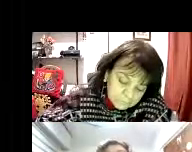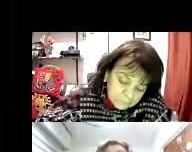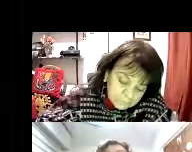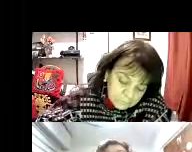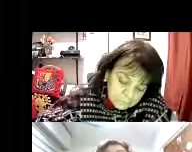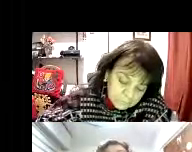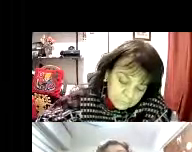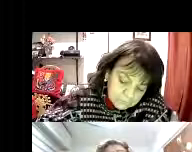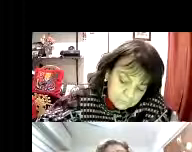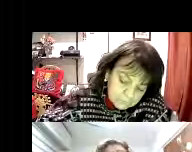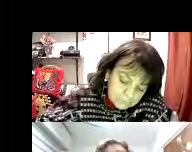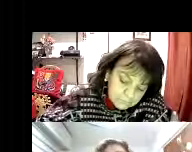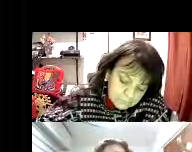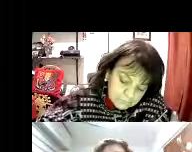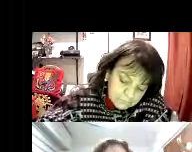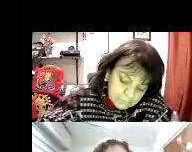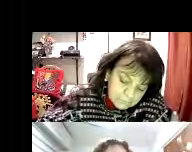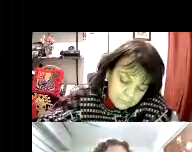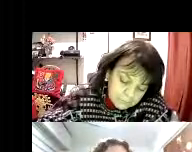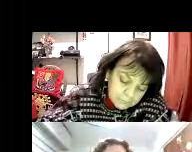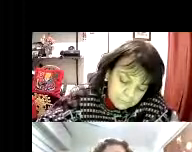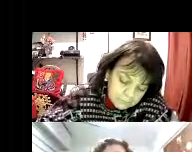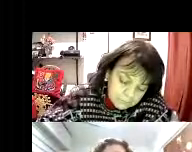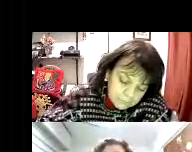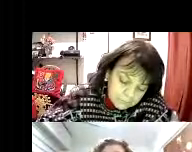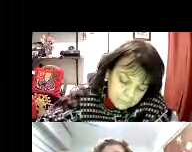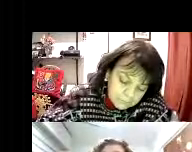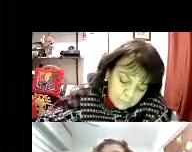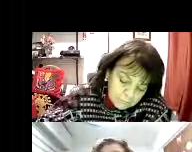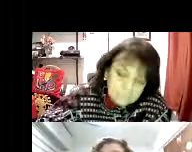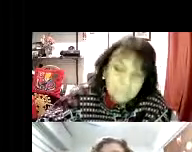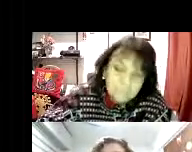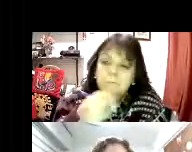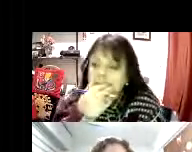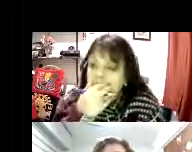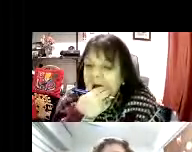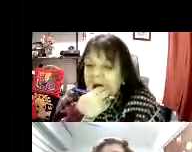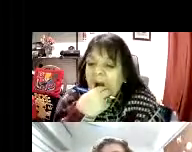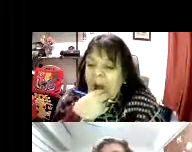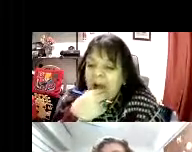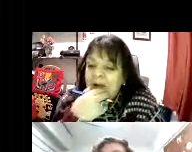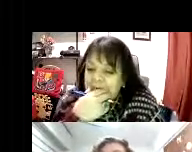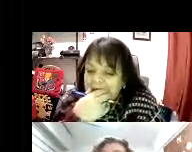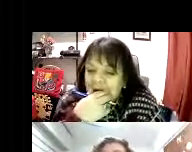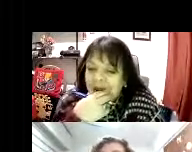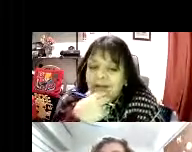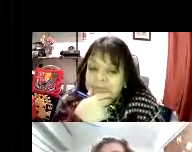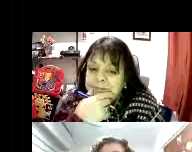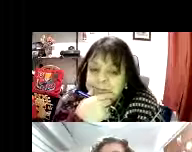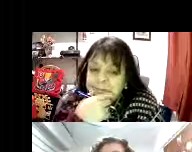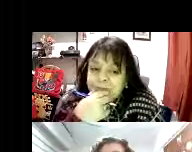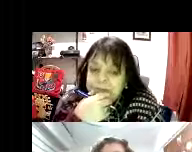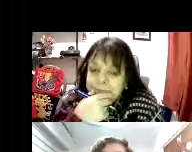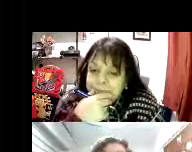muy cerradas, donde esto es muy fácil de demostrar. En un país así como el nuestro es más difícil,